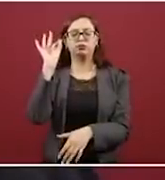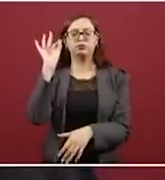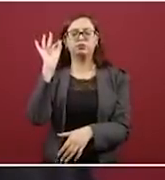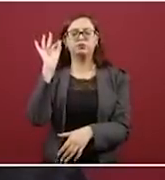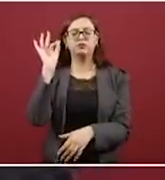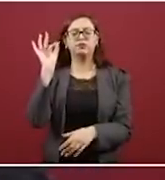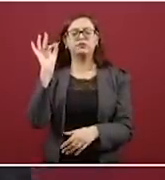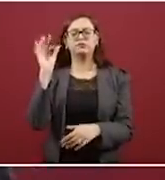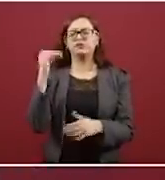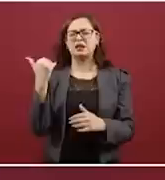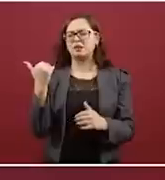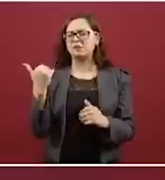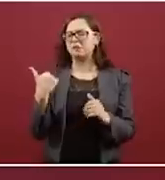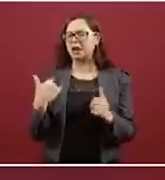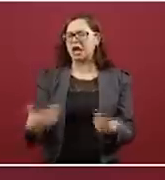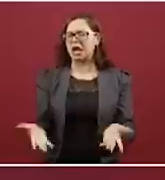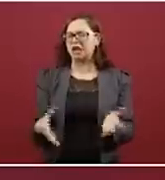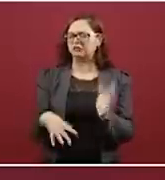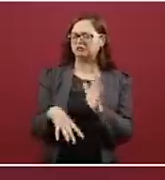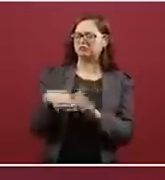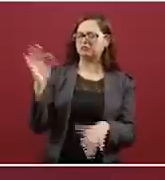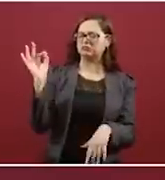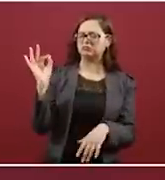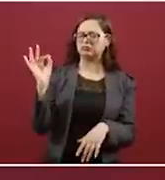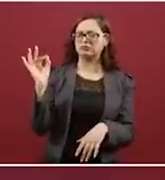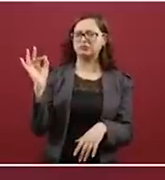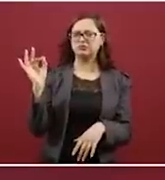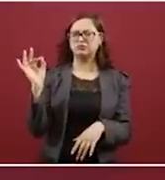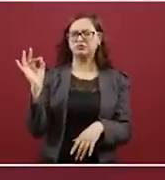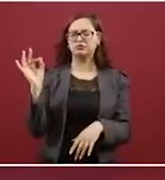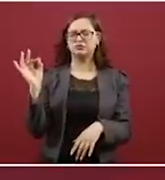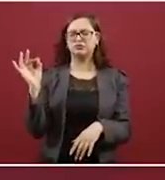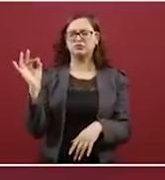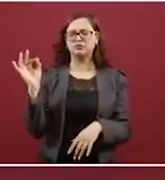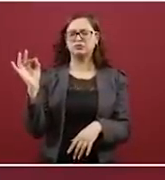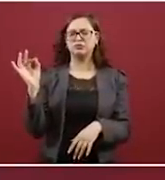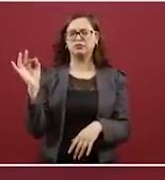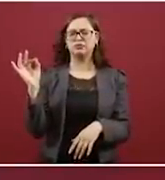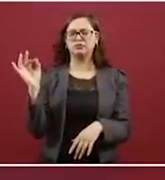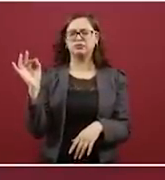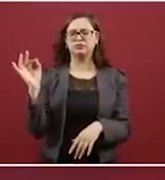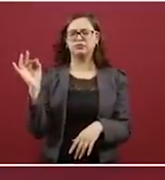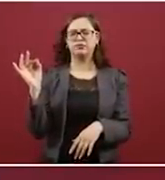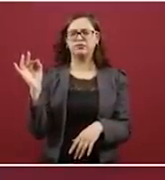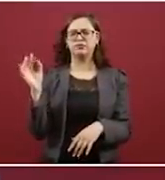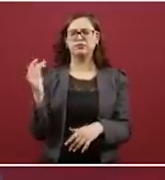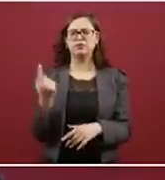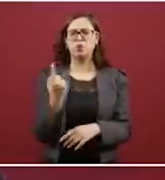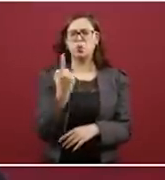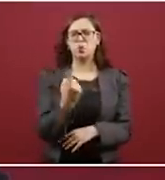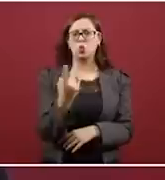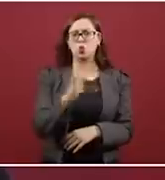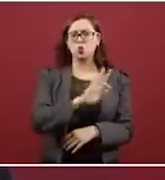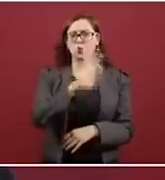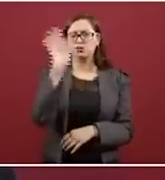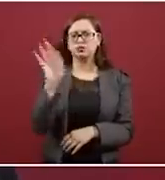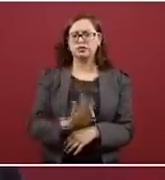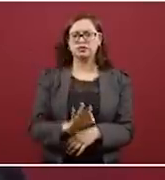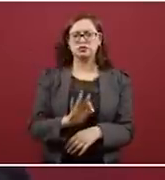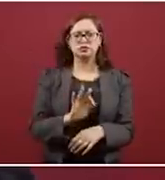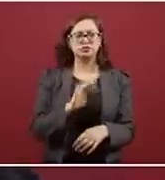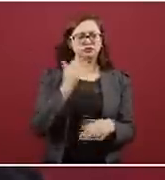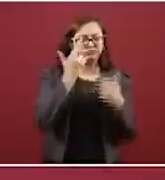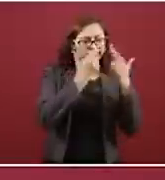para hacer una selección del 1% es